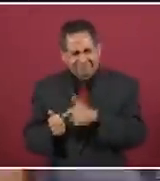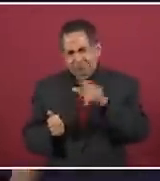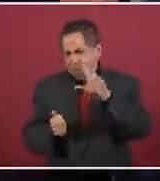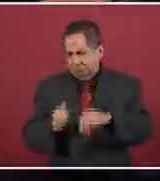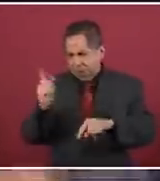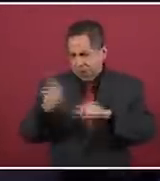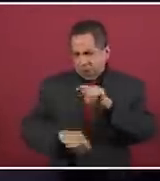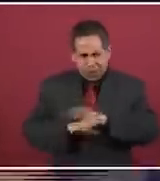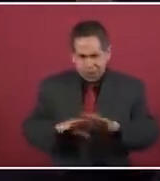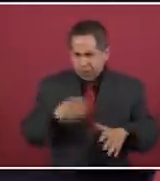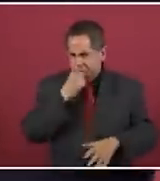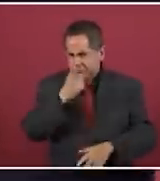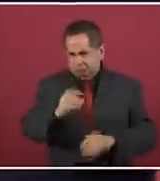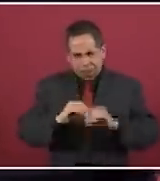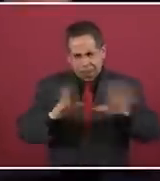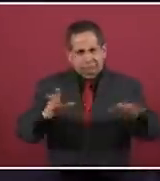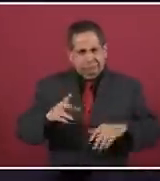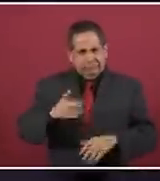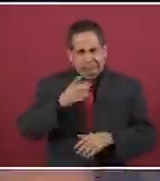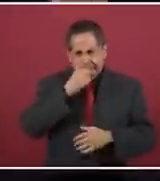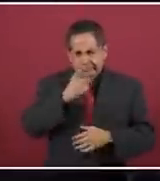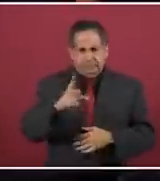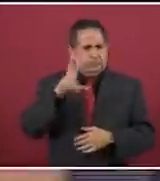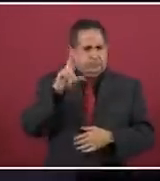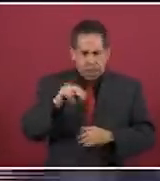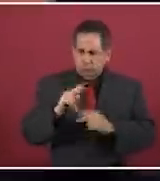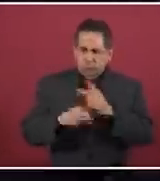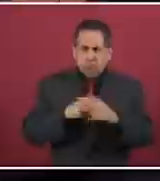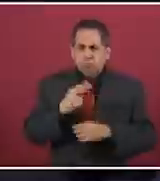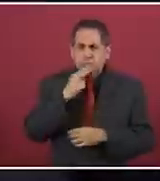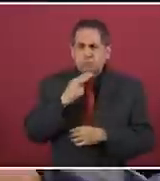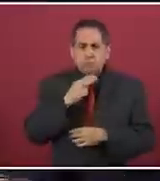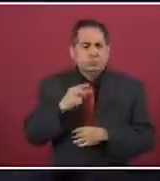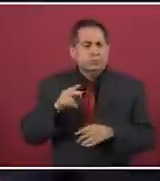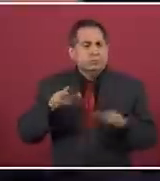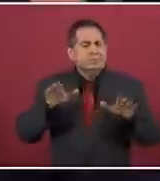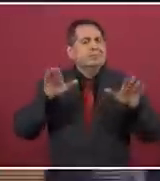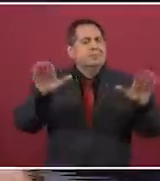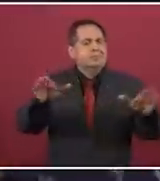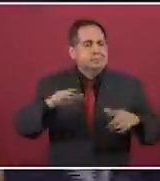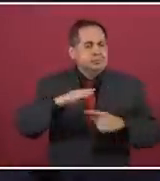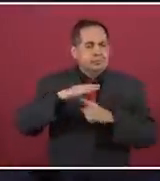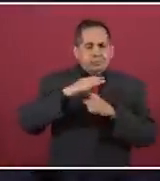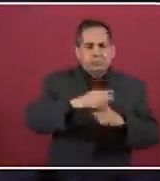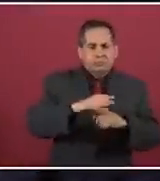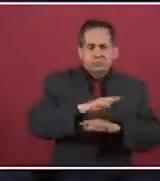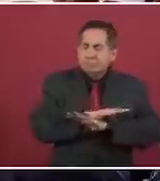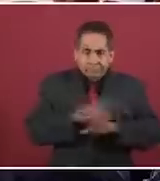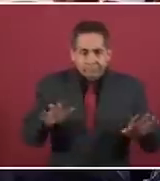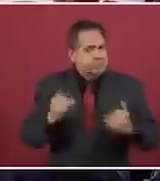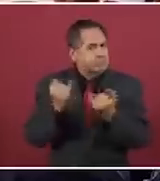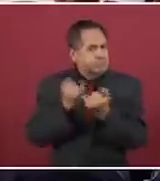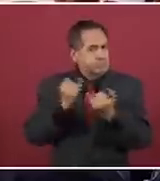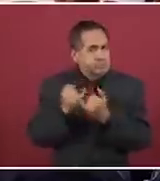Así como dije, no vamos a usar los aviones ni los helicópteros.